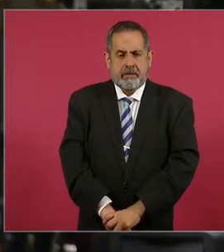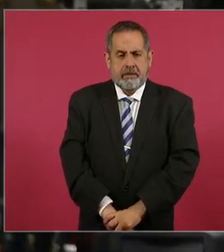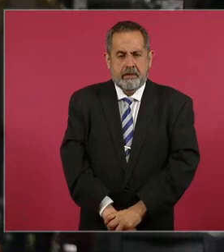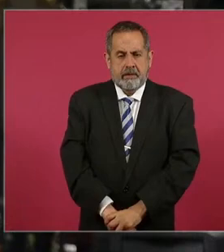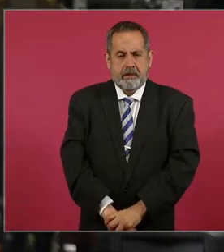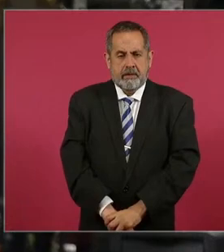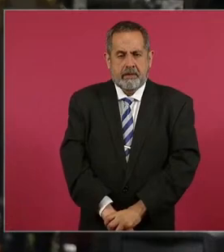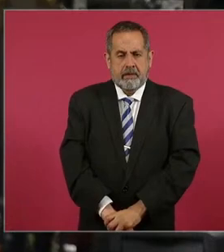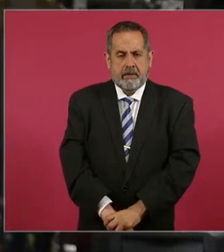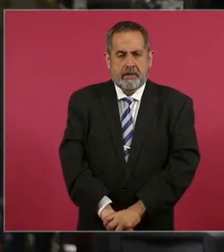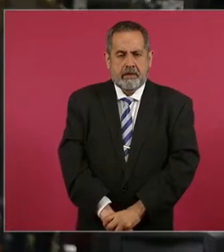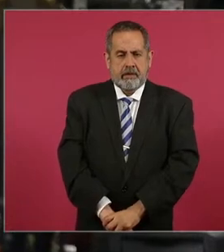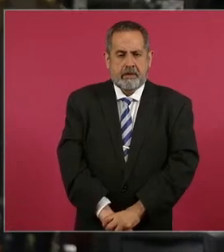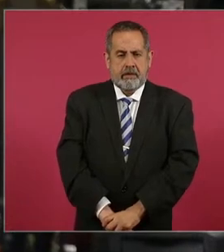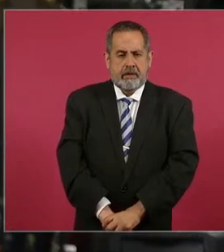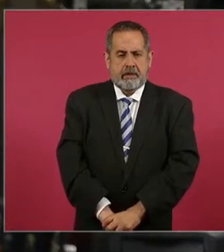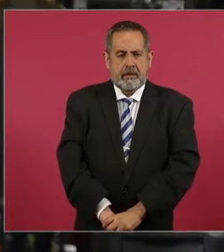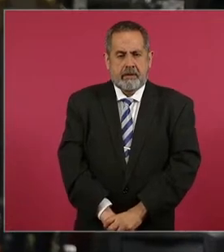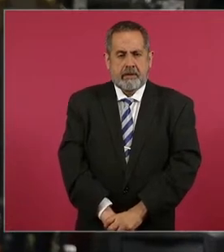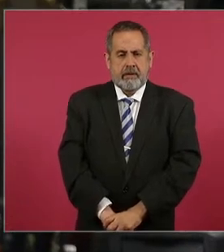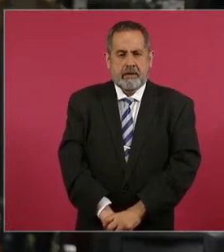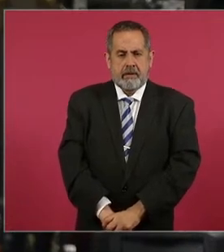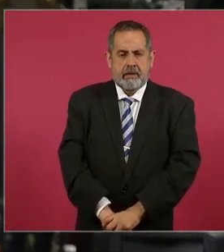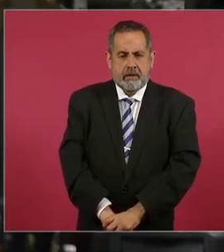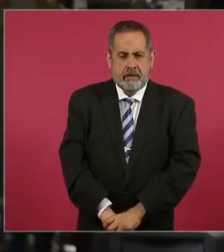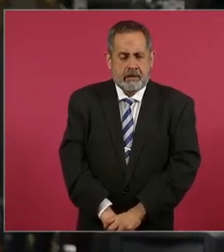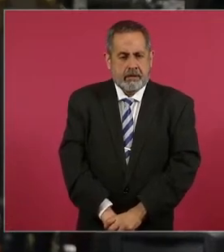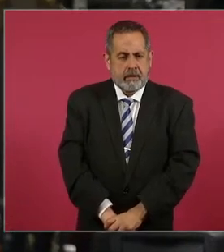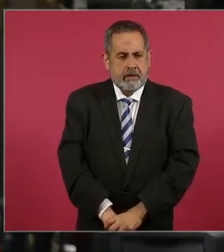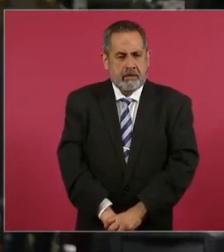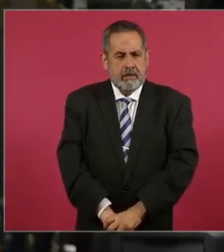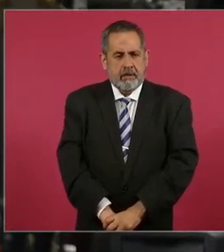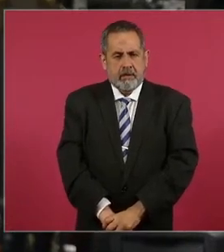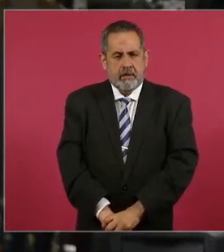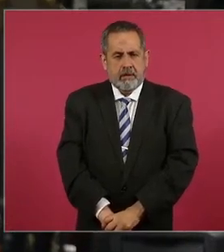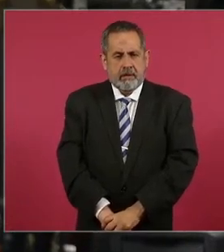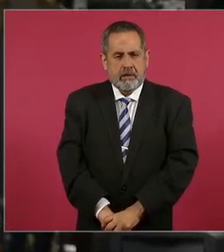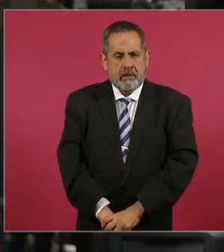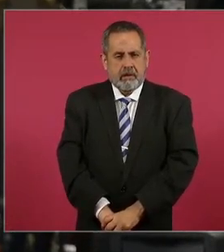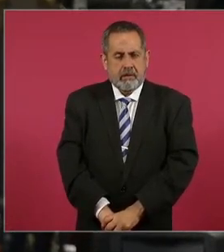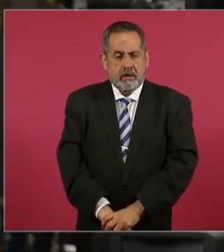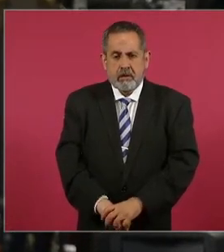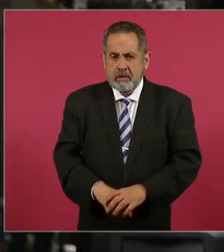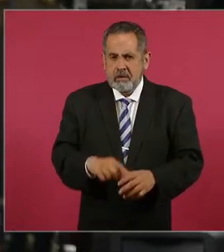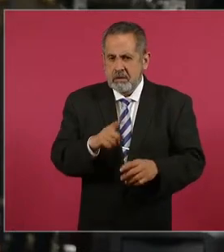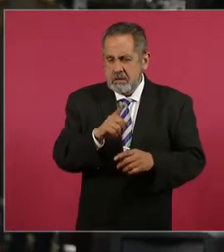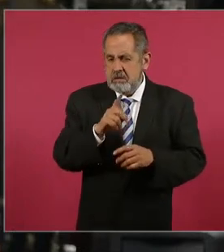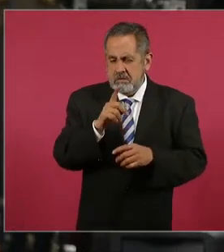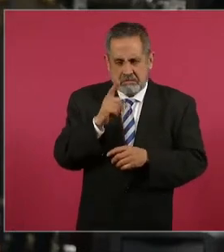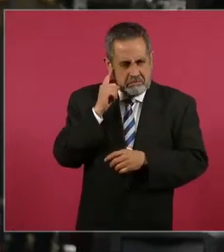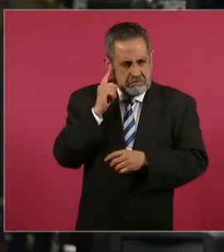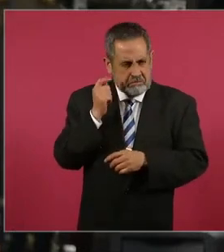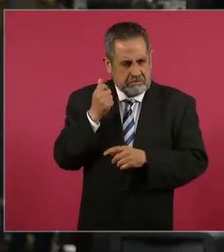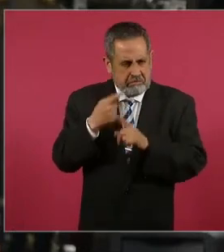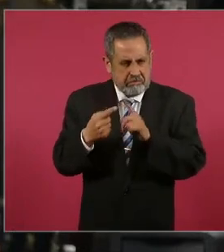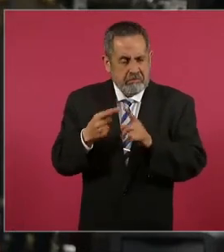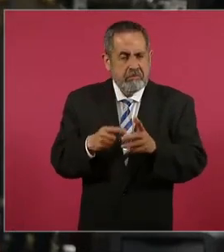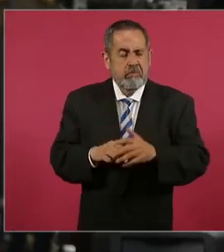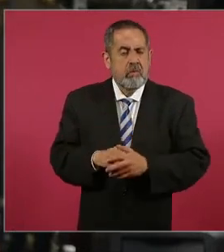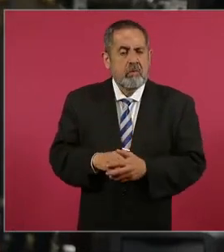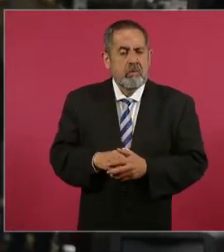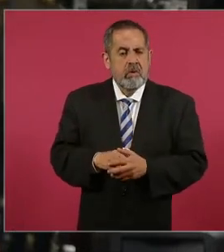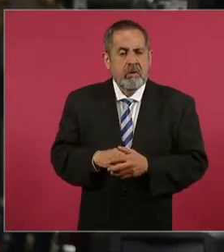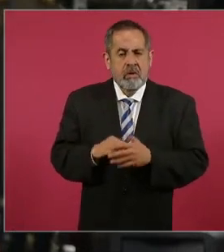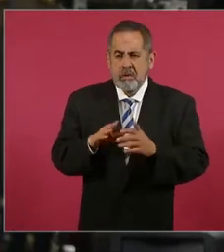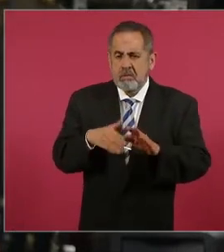inventaron delitos, les cobraron una falta administrativa para sacarlas, las violentaron físicamente,